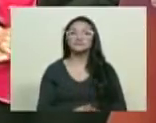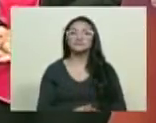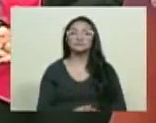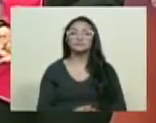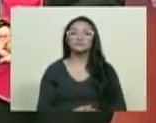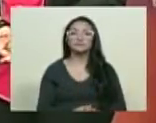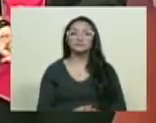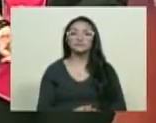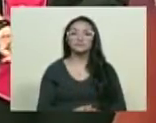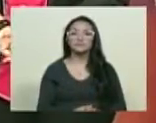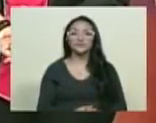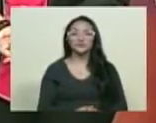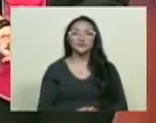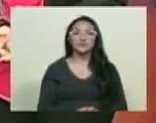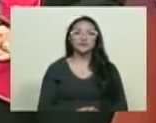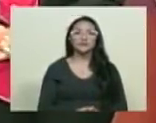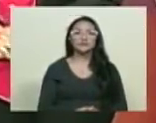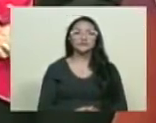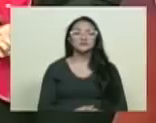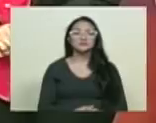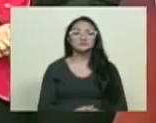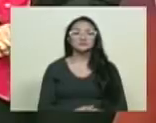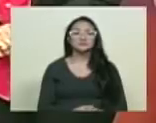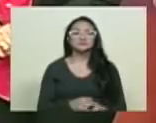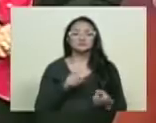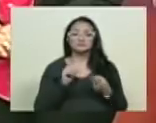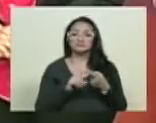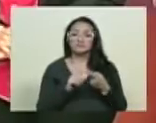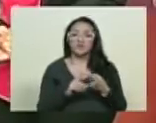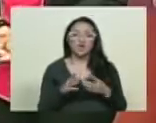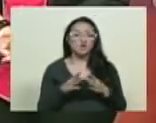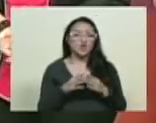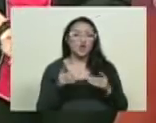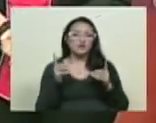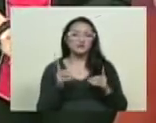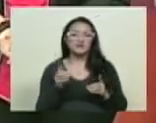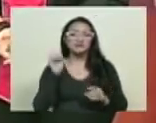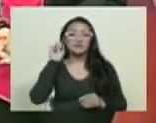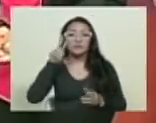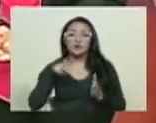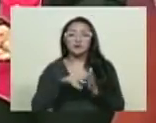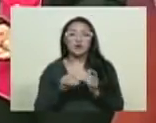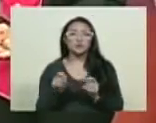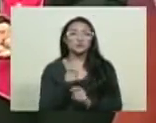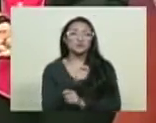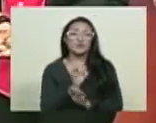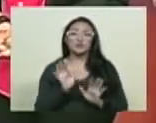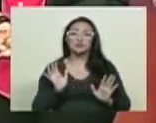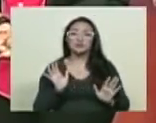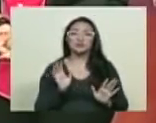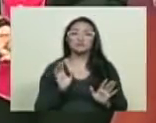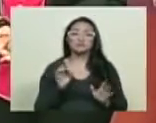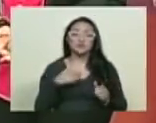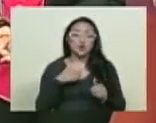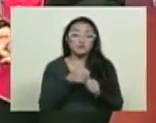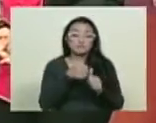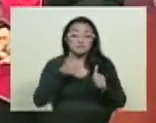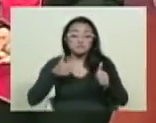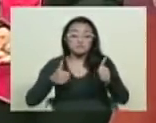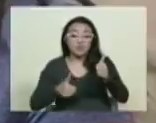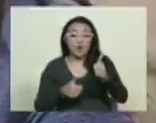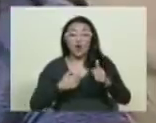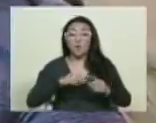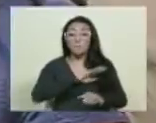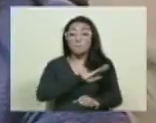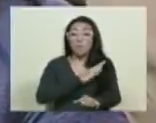primera pregunta yo estoy sometido a todo lo que decida la asamblea nacional constituyente subordine mi poder